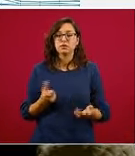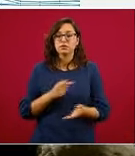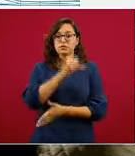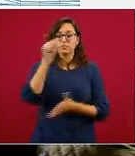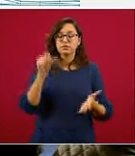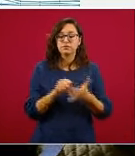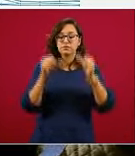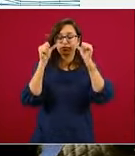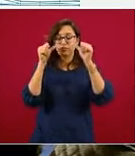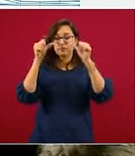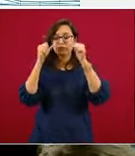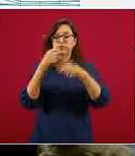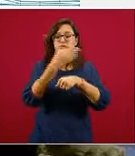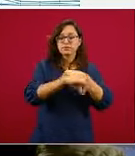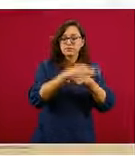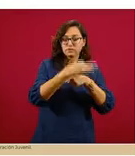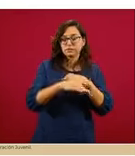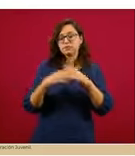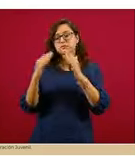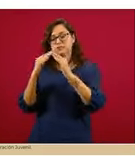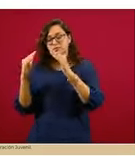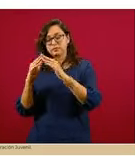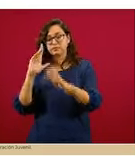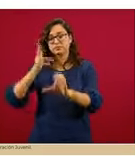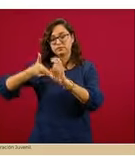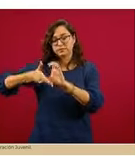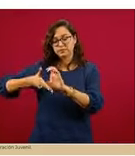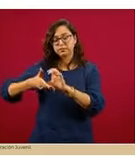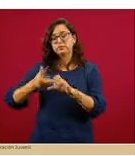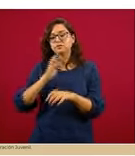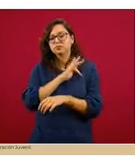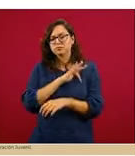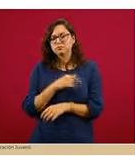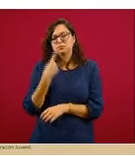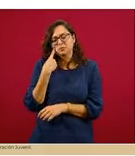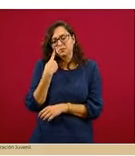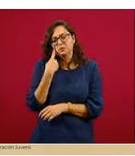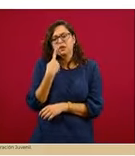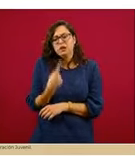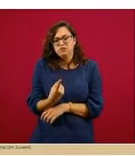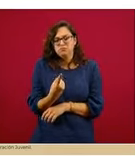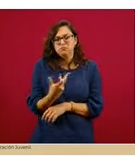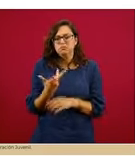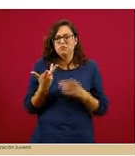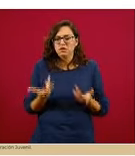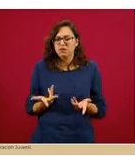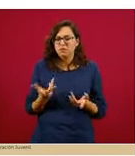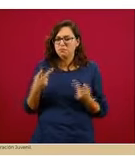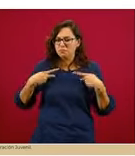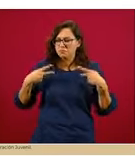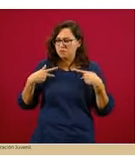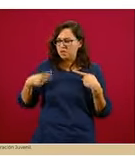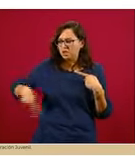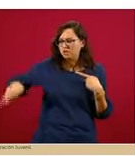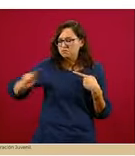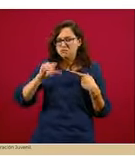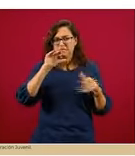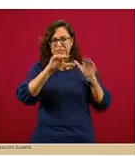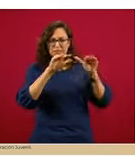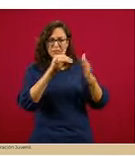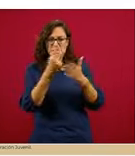de atención, tanto ambulatorios como residenciales. Y aquí podemos ver el interesante fenómeno de cómo se demanda atención. La sustancia por la que más se